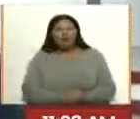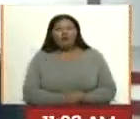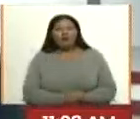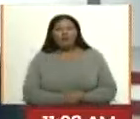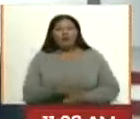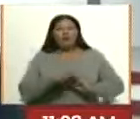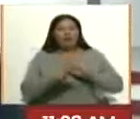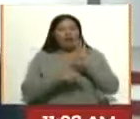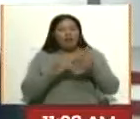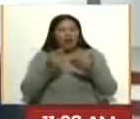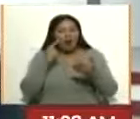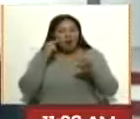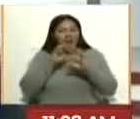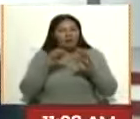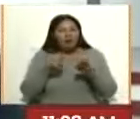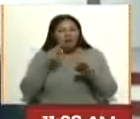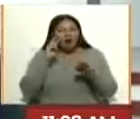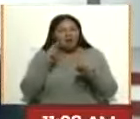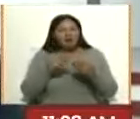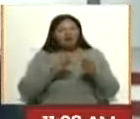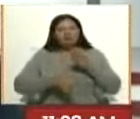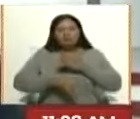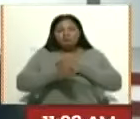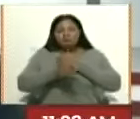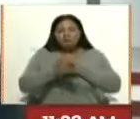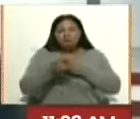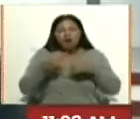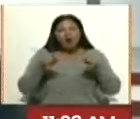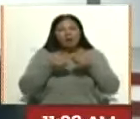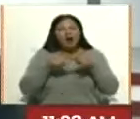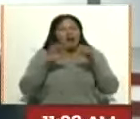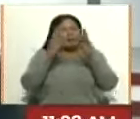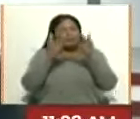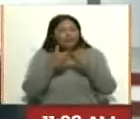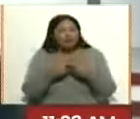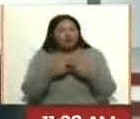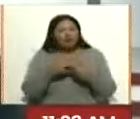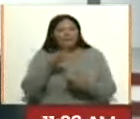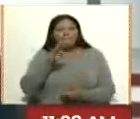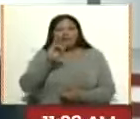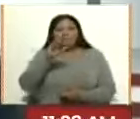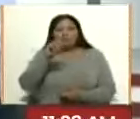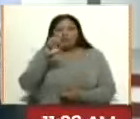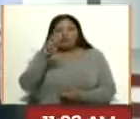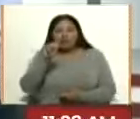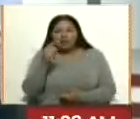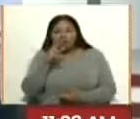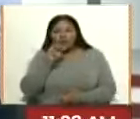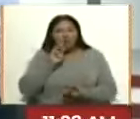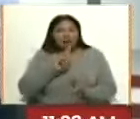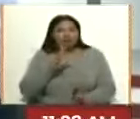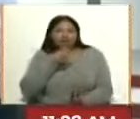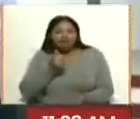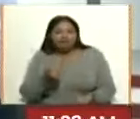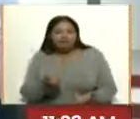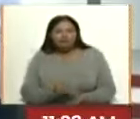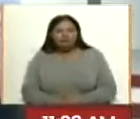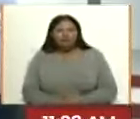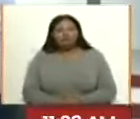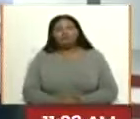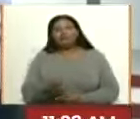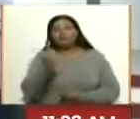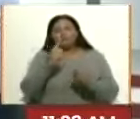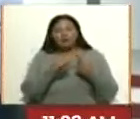coercitivas unilaterales a las cuales le ha dado continuidad la administración Biden. Eso no va a dar resultado por una razón muy sencilla. Primero,